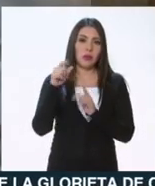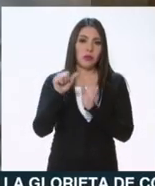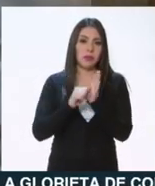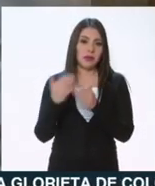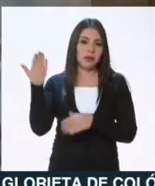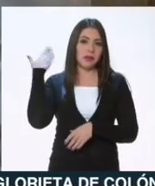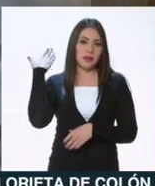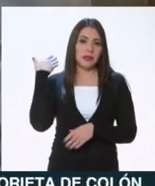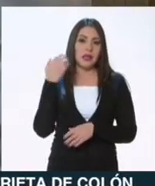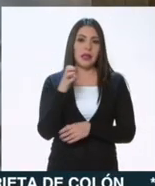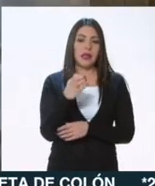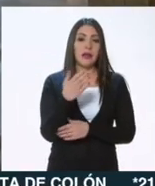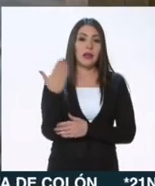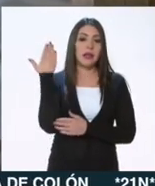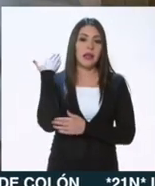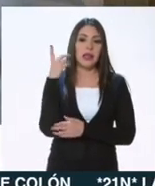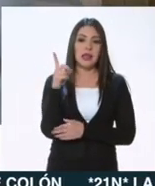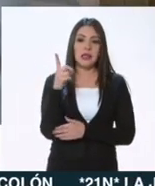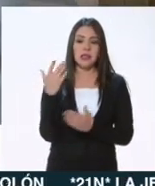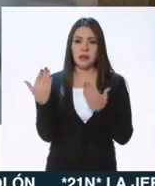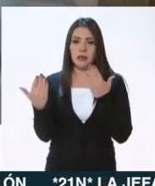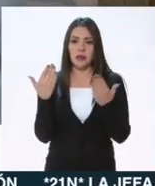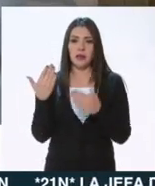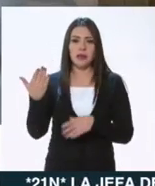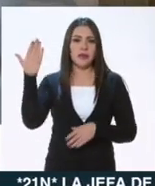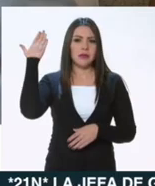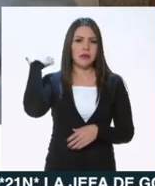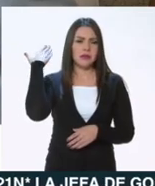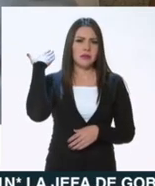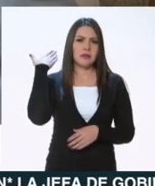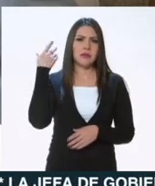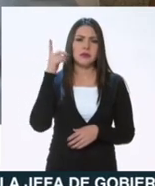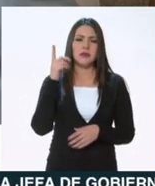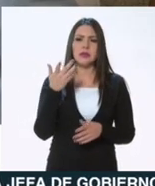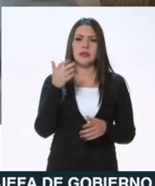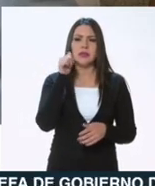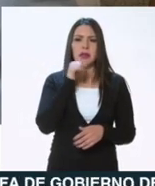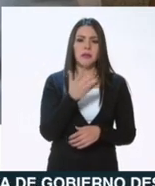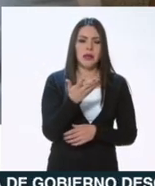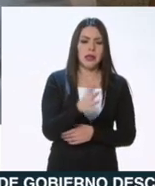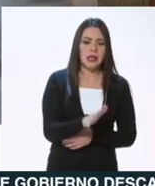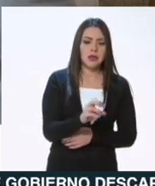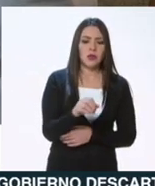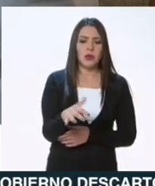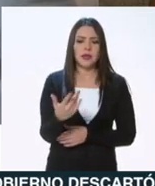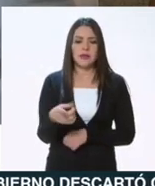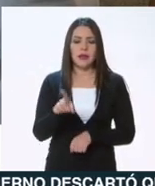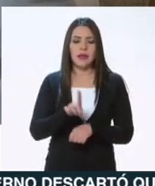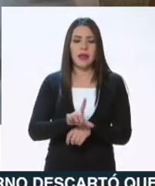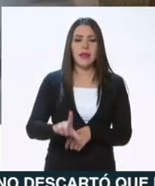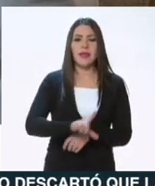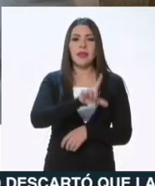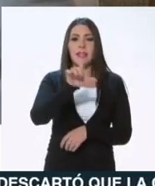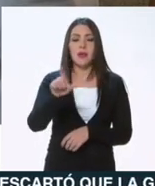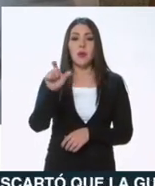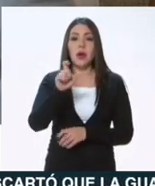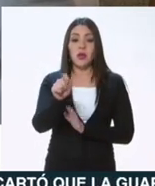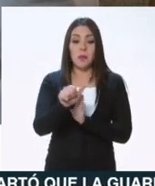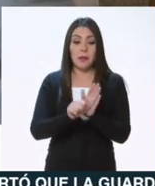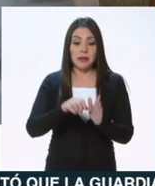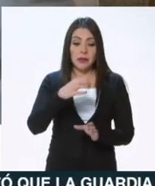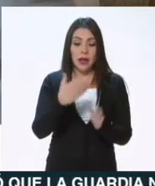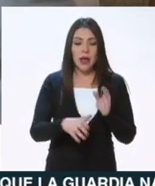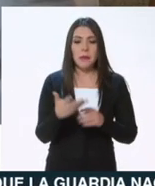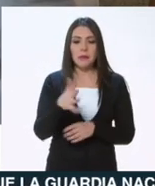lo comparamos con diciembre. Nosotros entregamos el reporte dentro de los 10, 15 días siguientes al mes que se hace el corte. Hoy